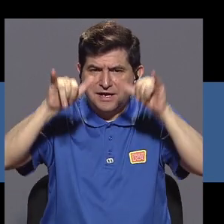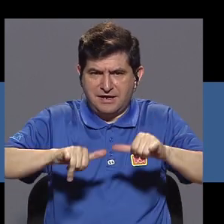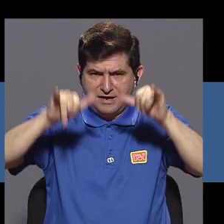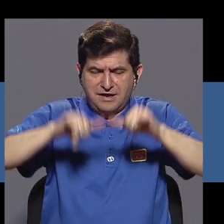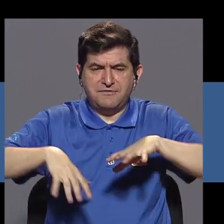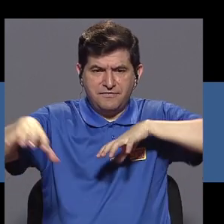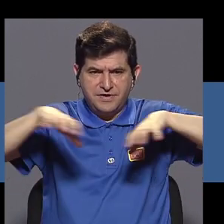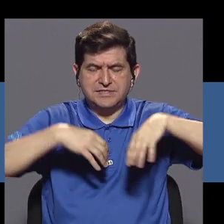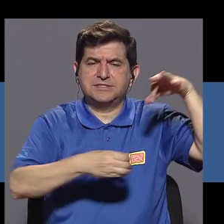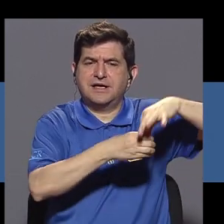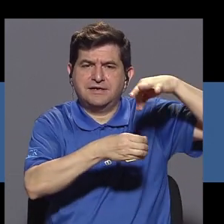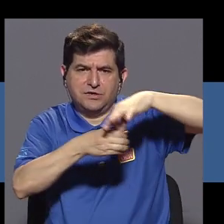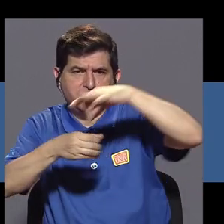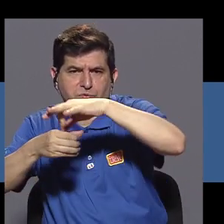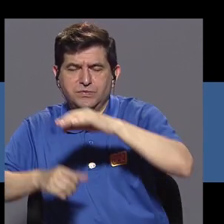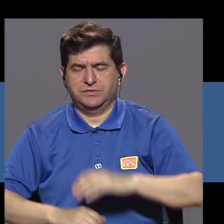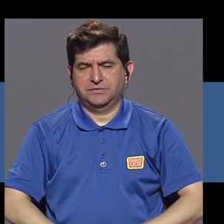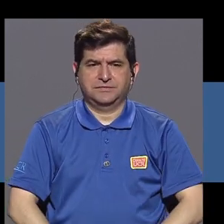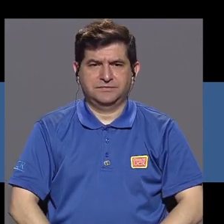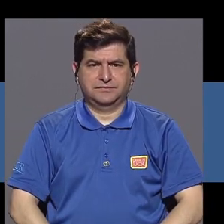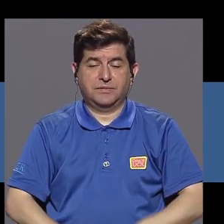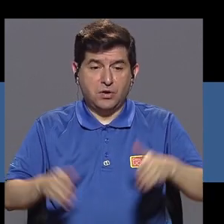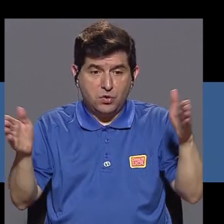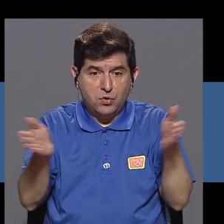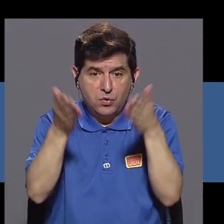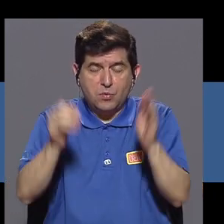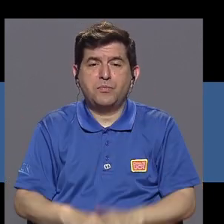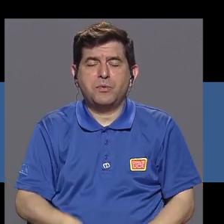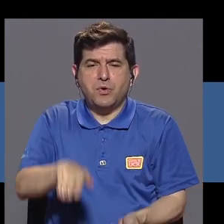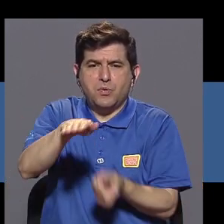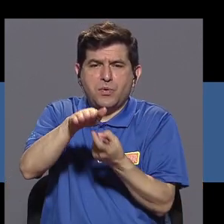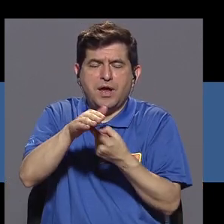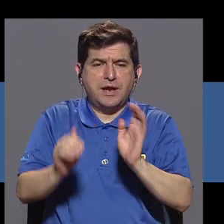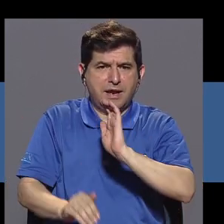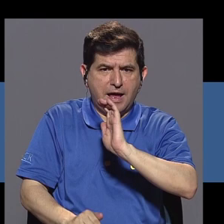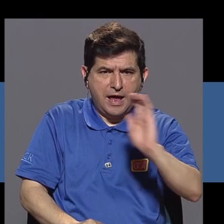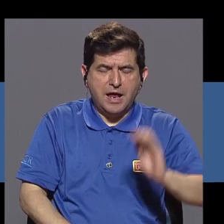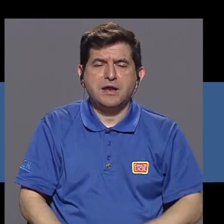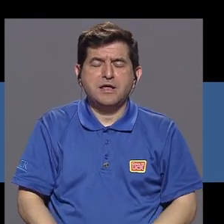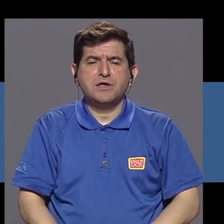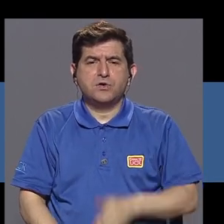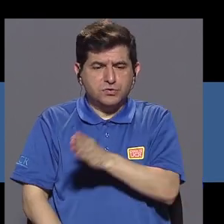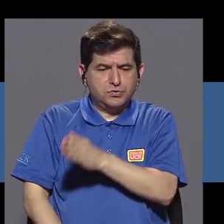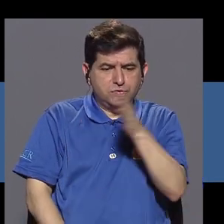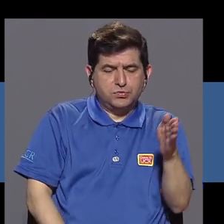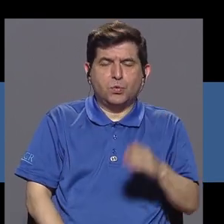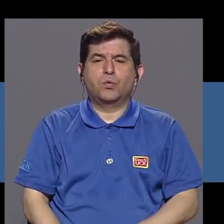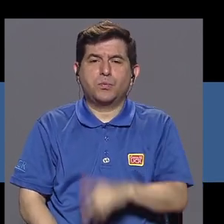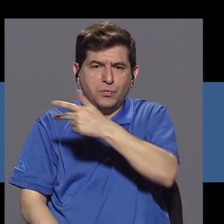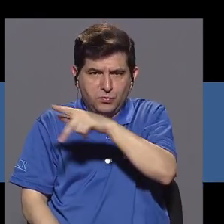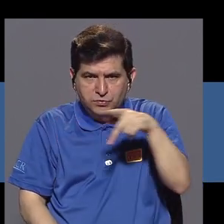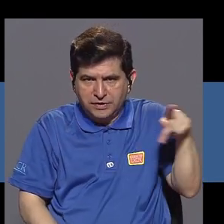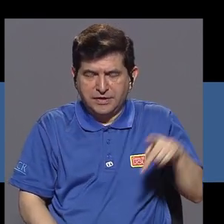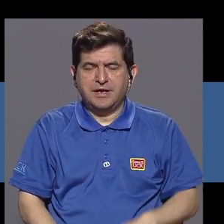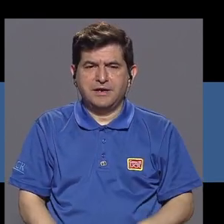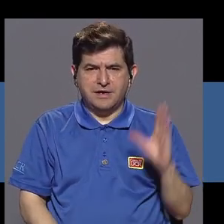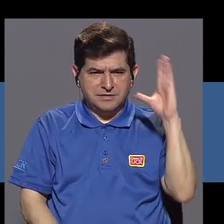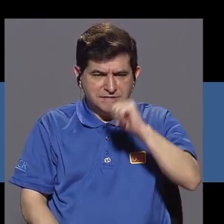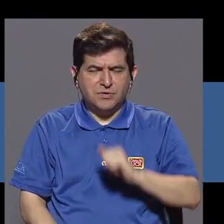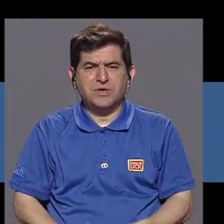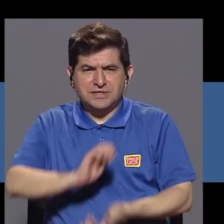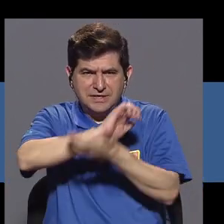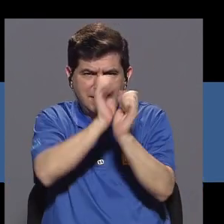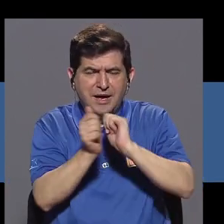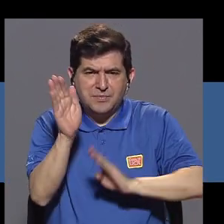sostenible de las actividades agrícolas. Promover el tamizaje en niños del Cantón de Corredores de Punta Arenas para detectar